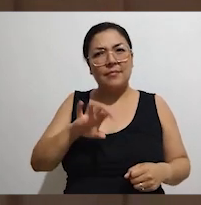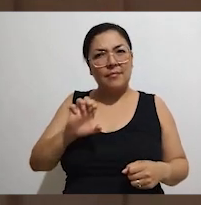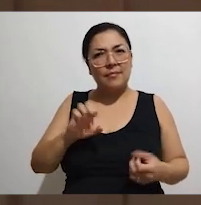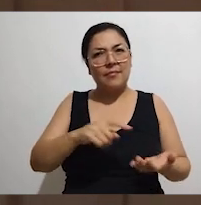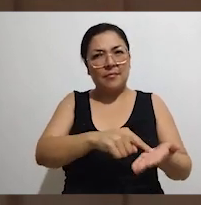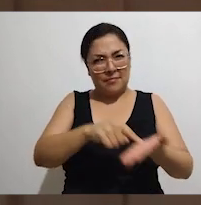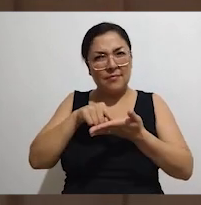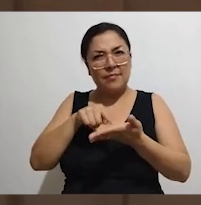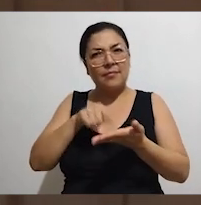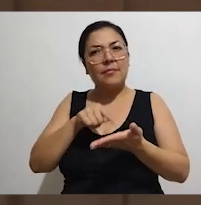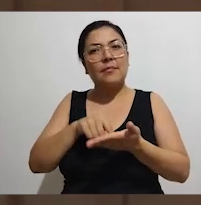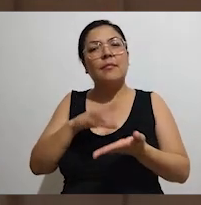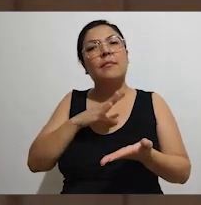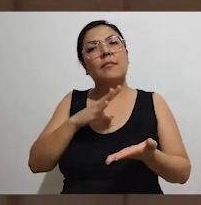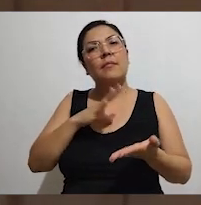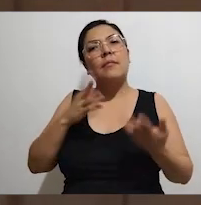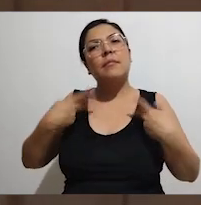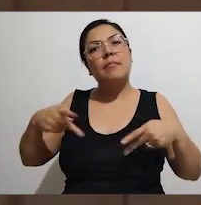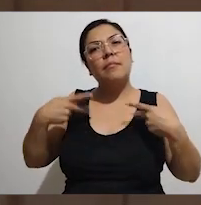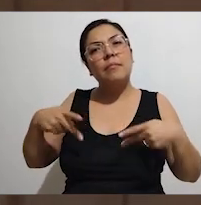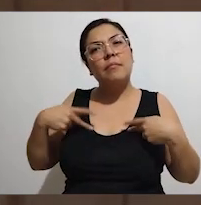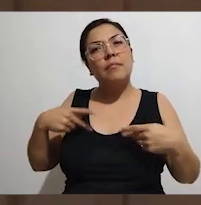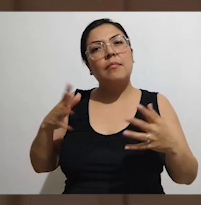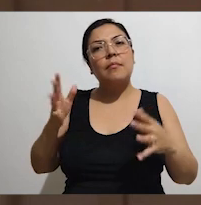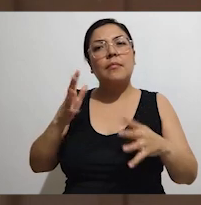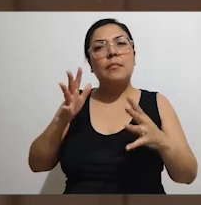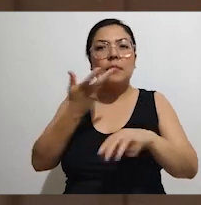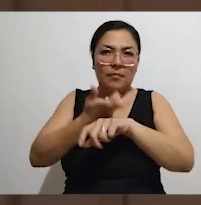Nacional Electoral, se acreditaron personas